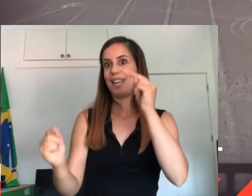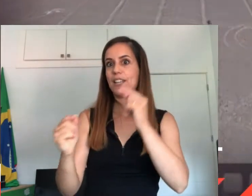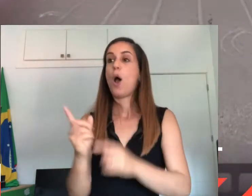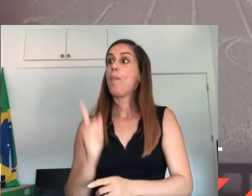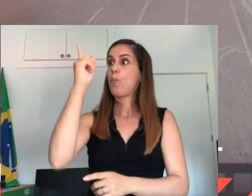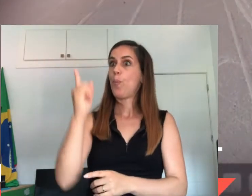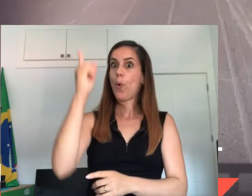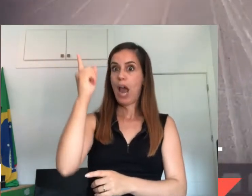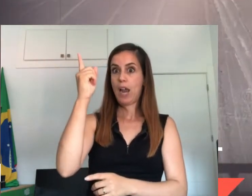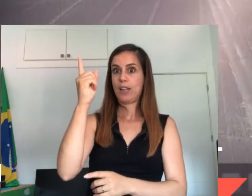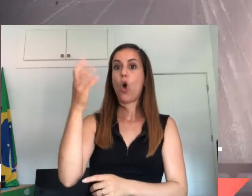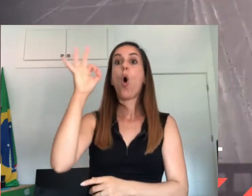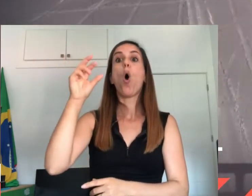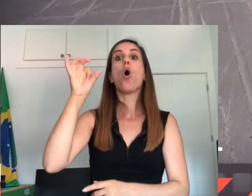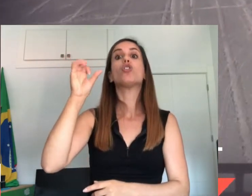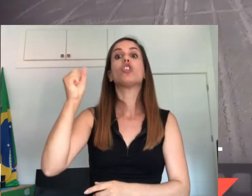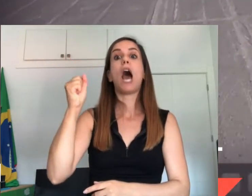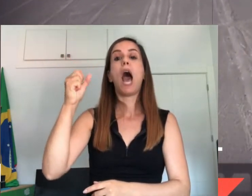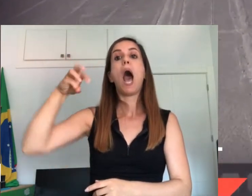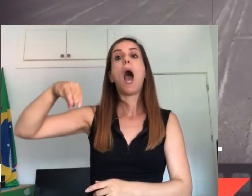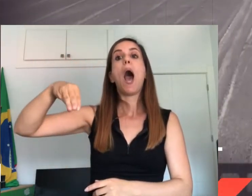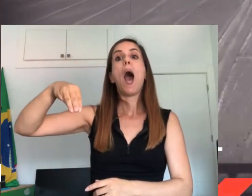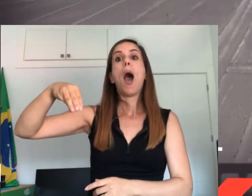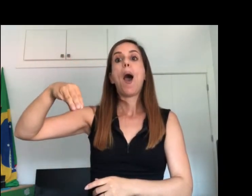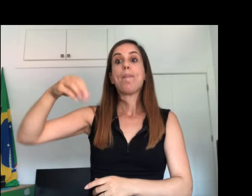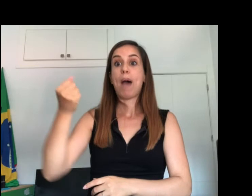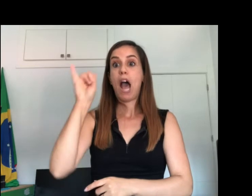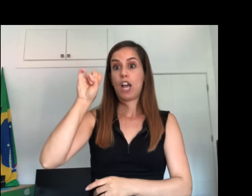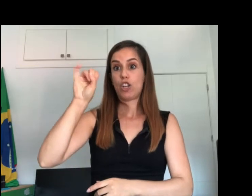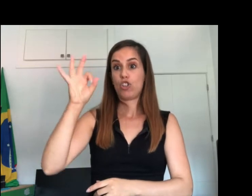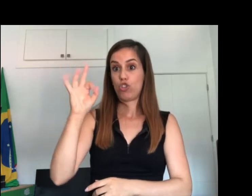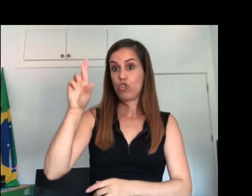pues, en fin, que ahí hay una falla importante.